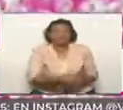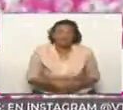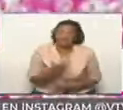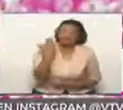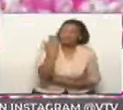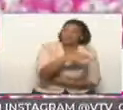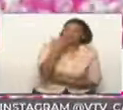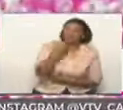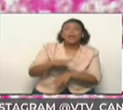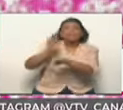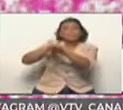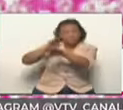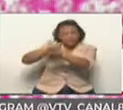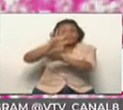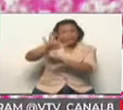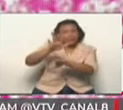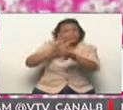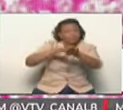Mira,